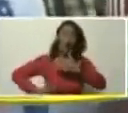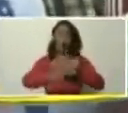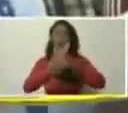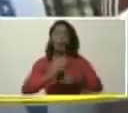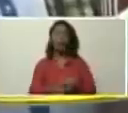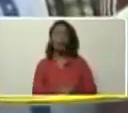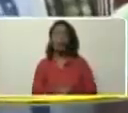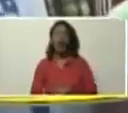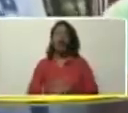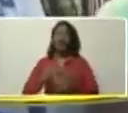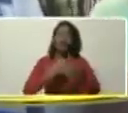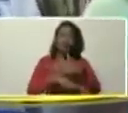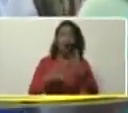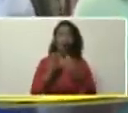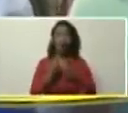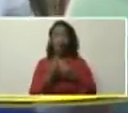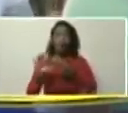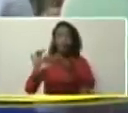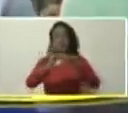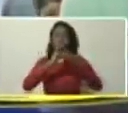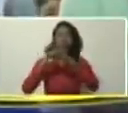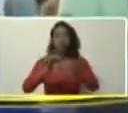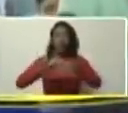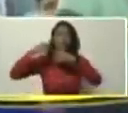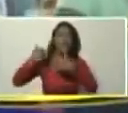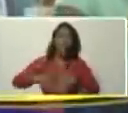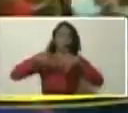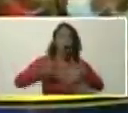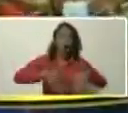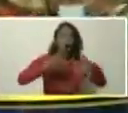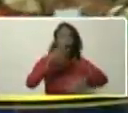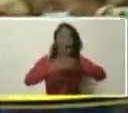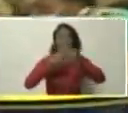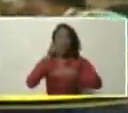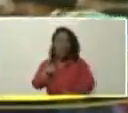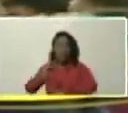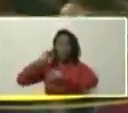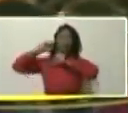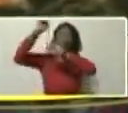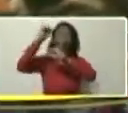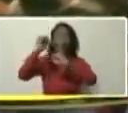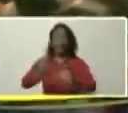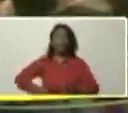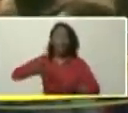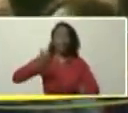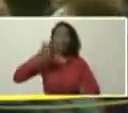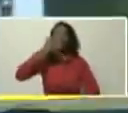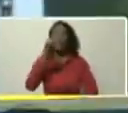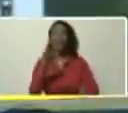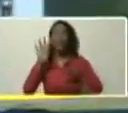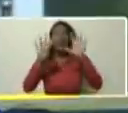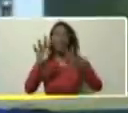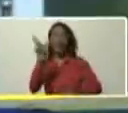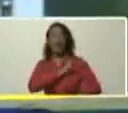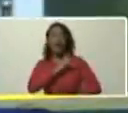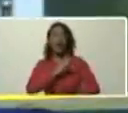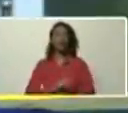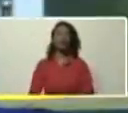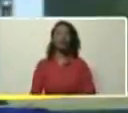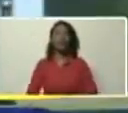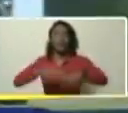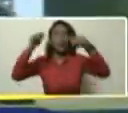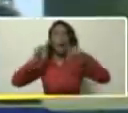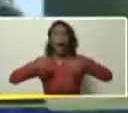va a marchar unido como un solo bloque a garantizar una victoria contundente el próximo 9 de enero. Y